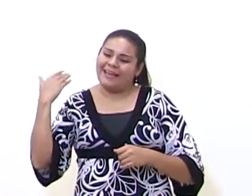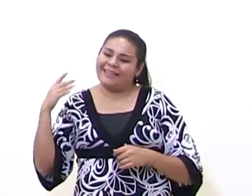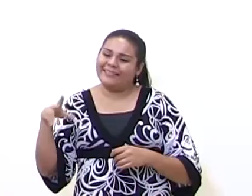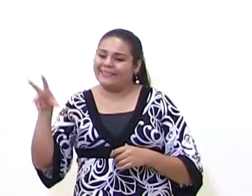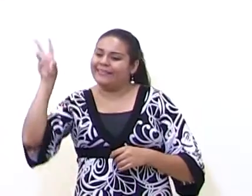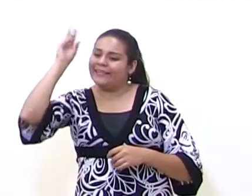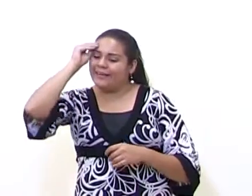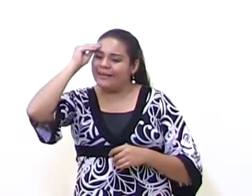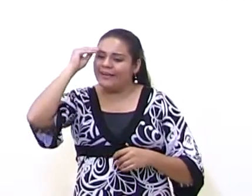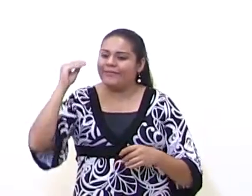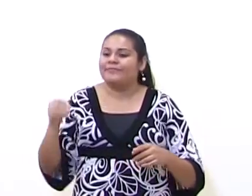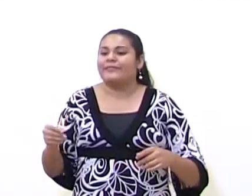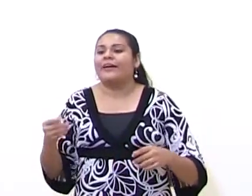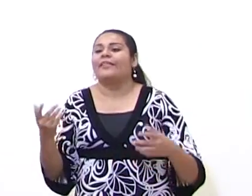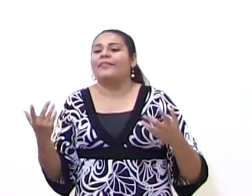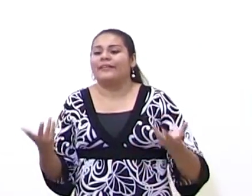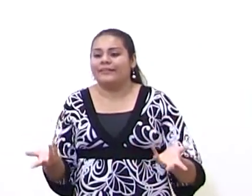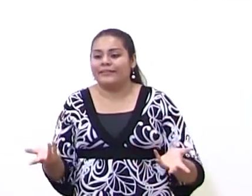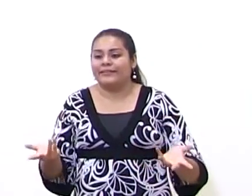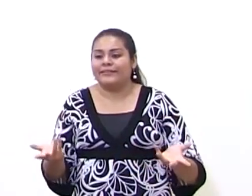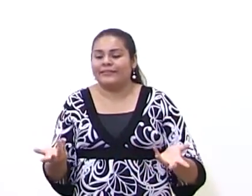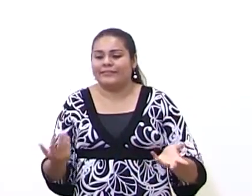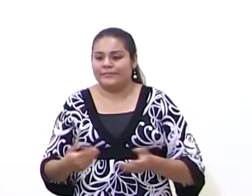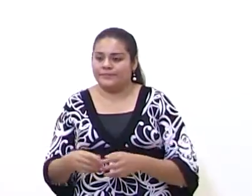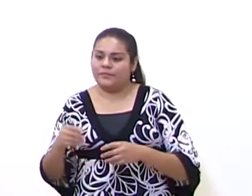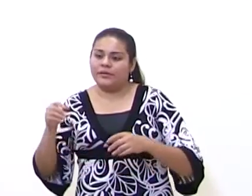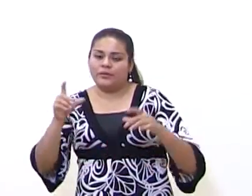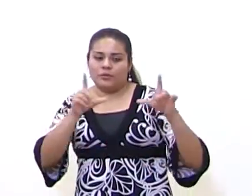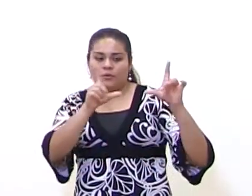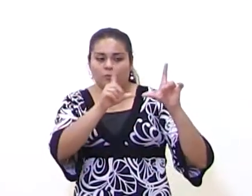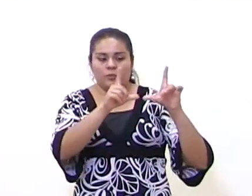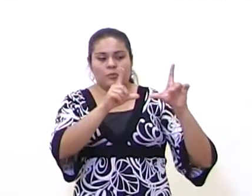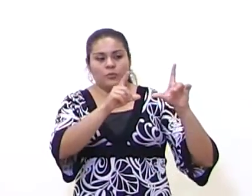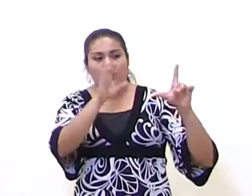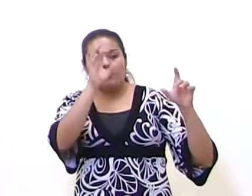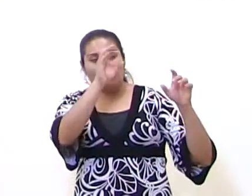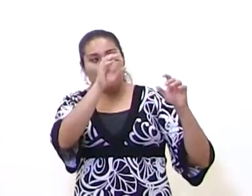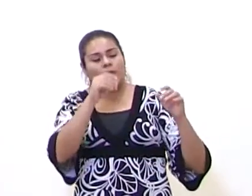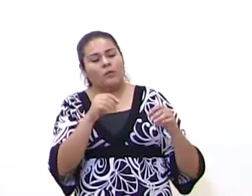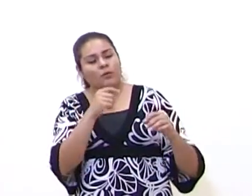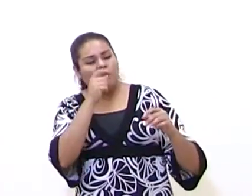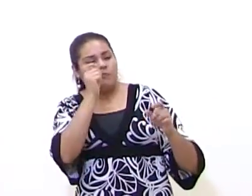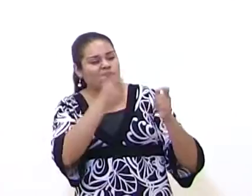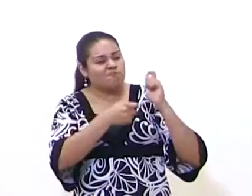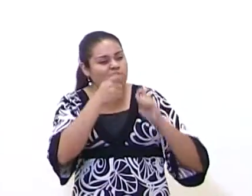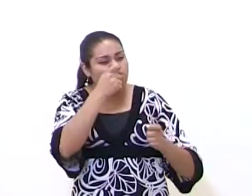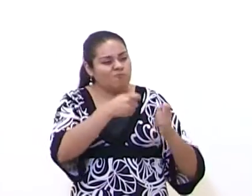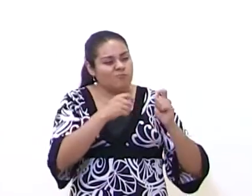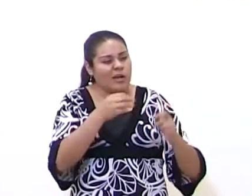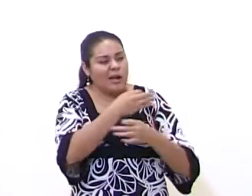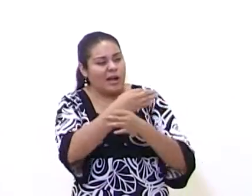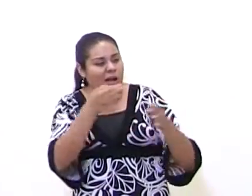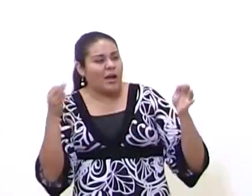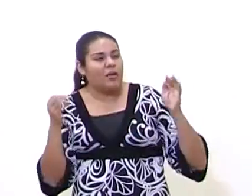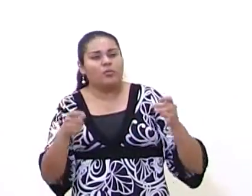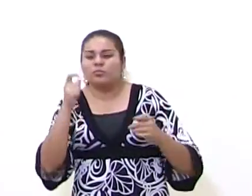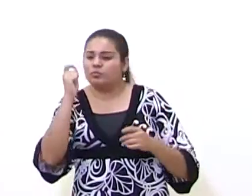vimos los elementos y las características de los mensajes publicitarios.